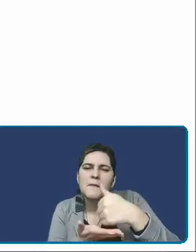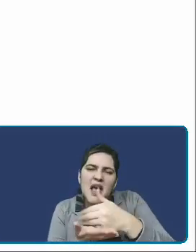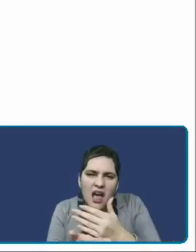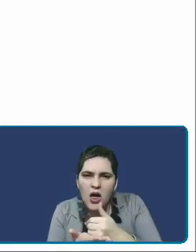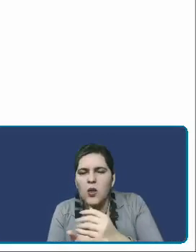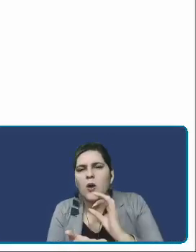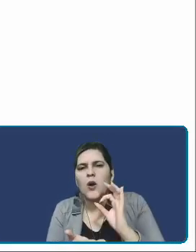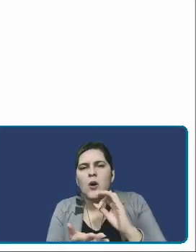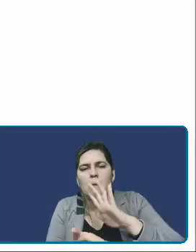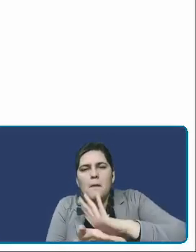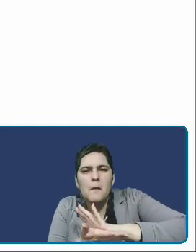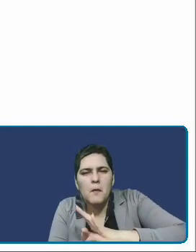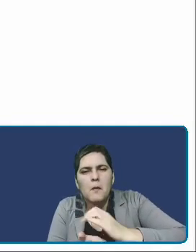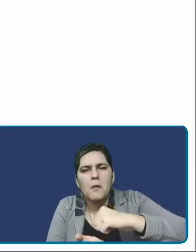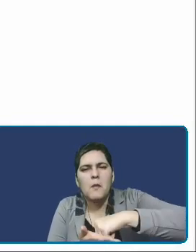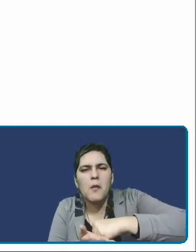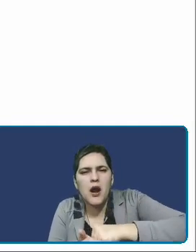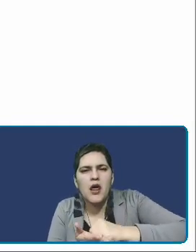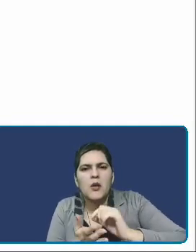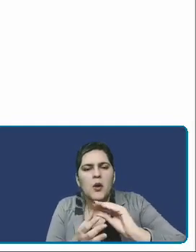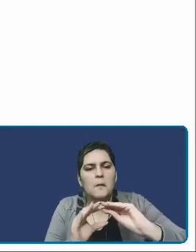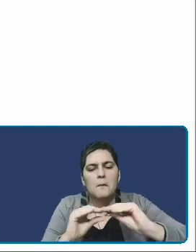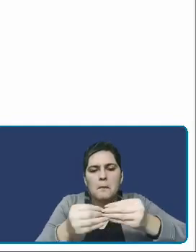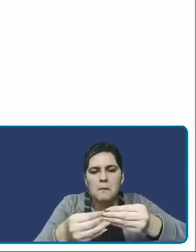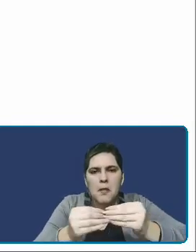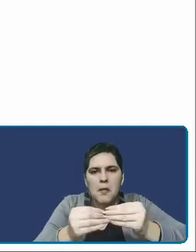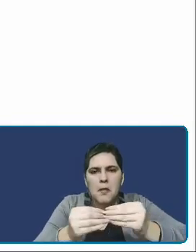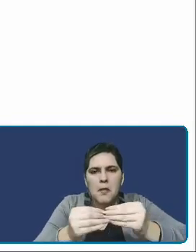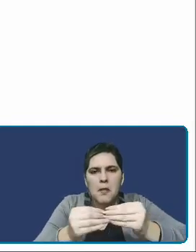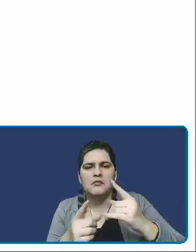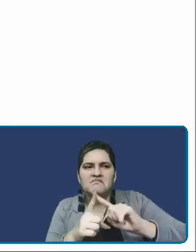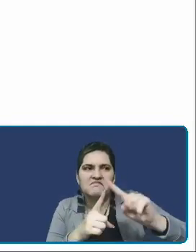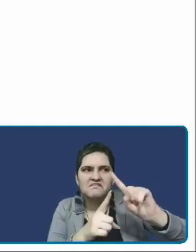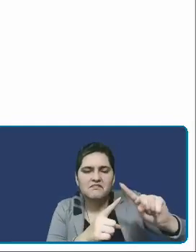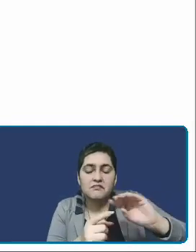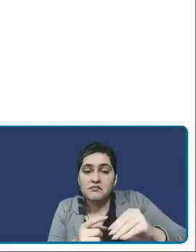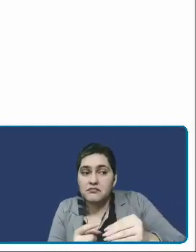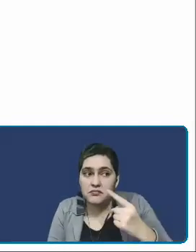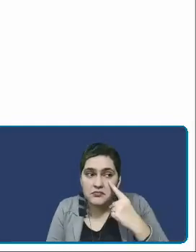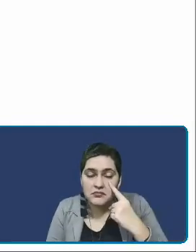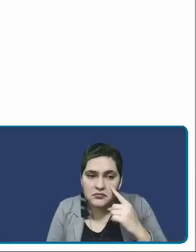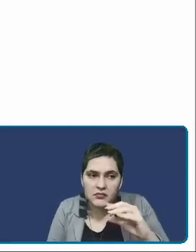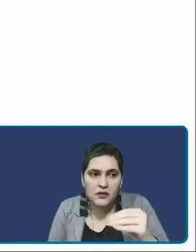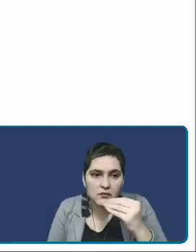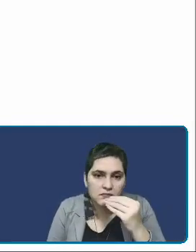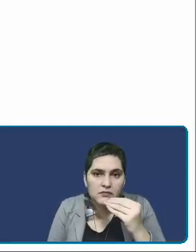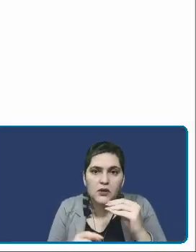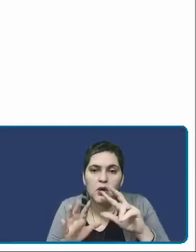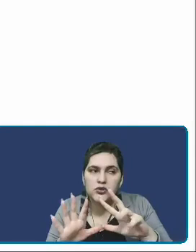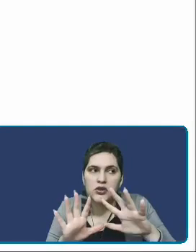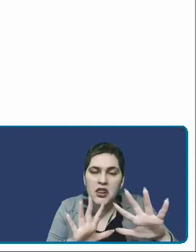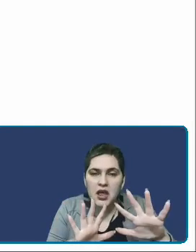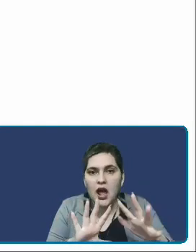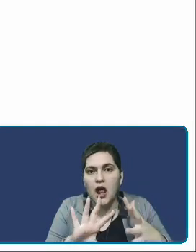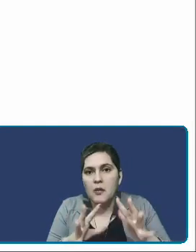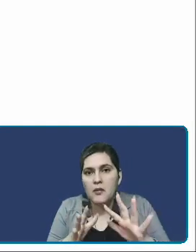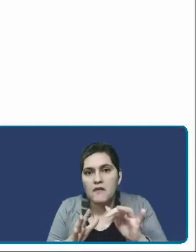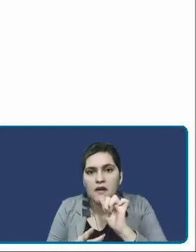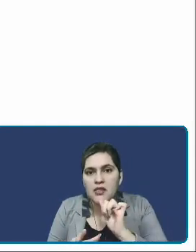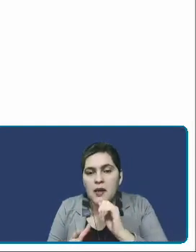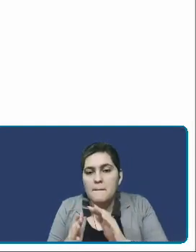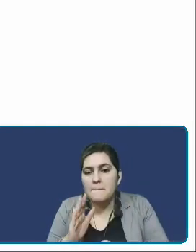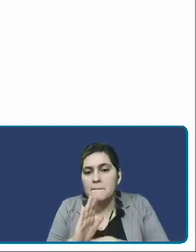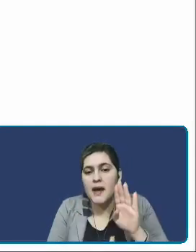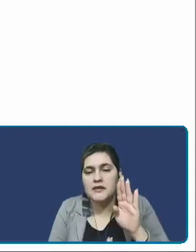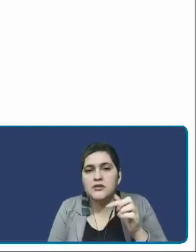apanado, etcétera, puede aumentar. Ya no requerir 8 o 10 veces, sino que a lo mejor requerir que como mamá